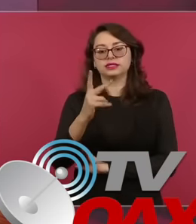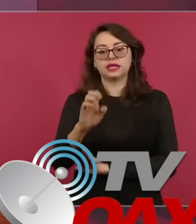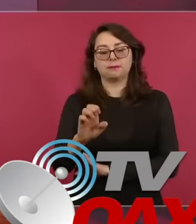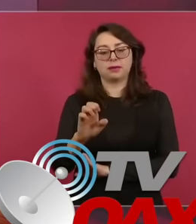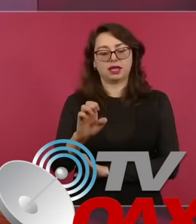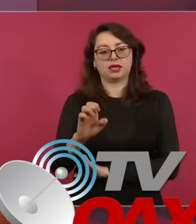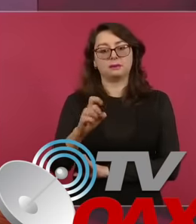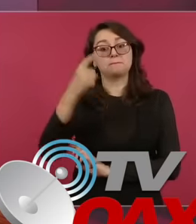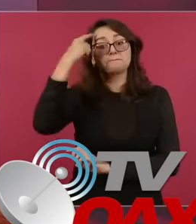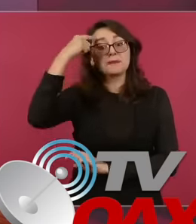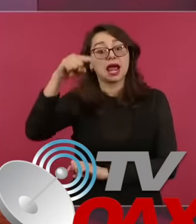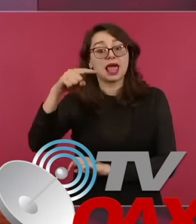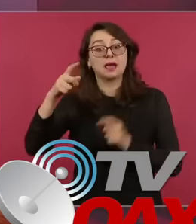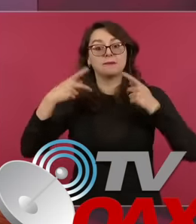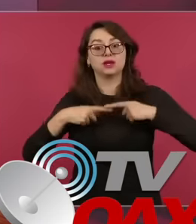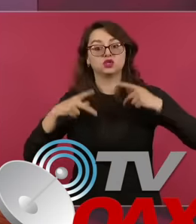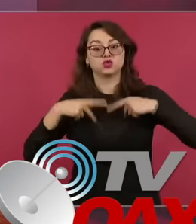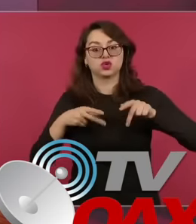quedó,